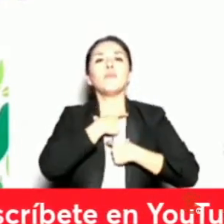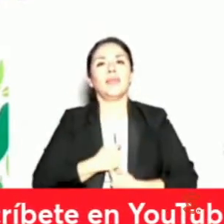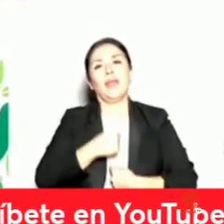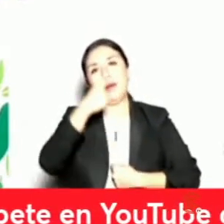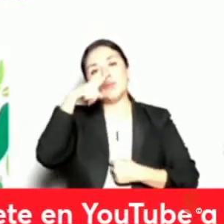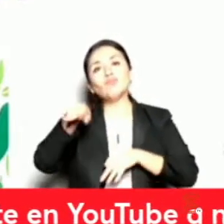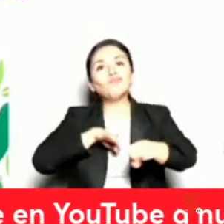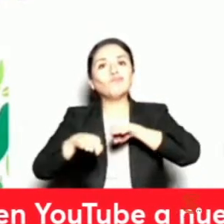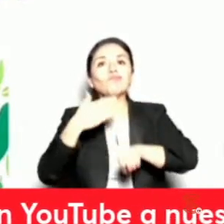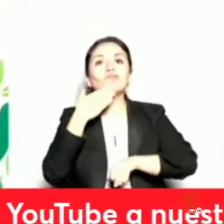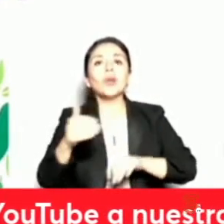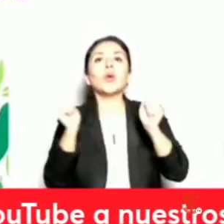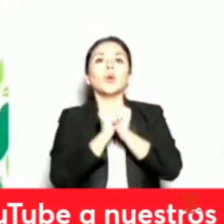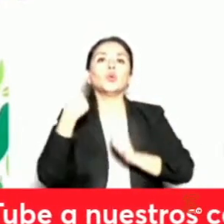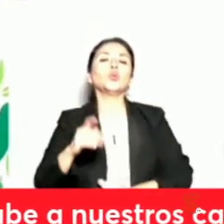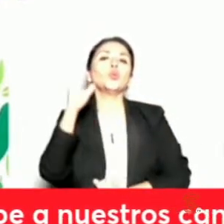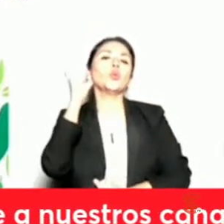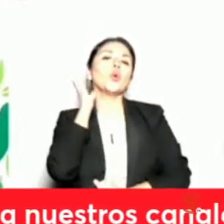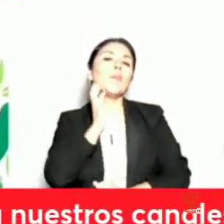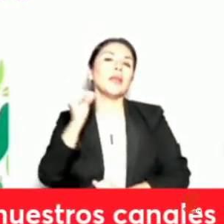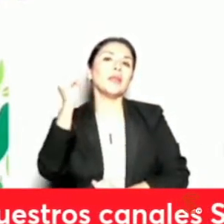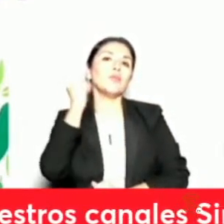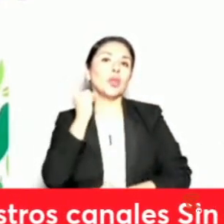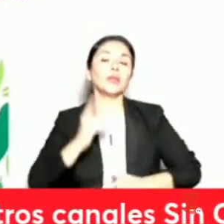Civil del Congreso local.